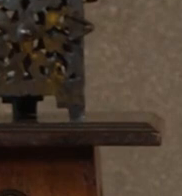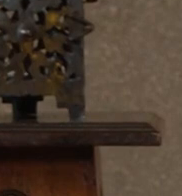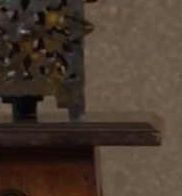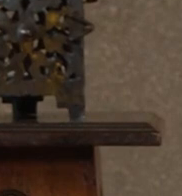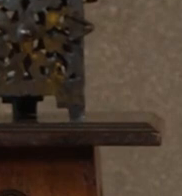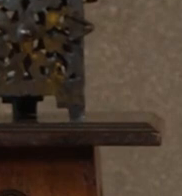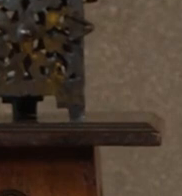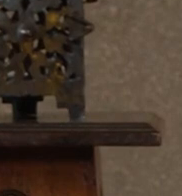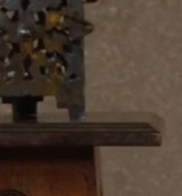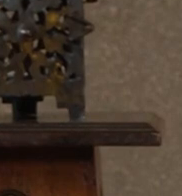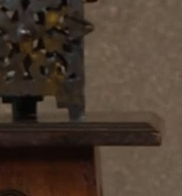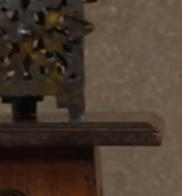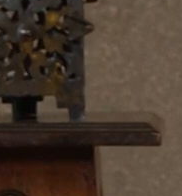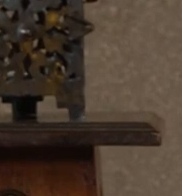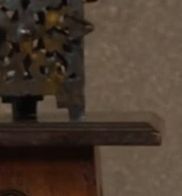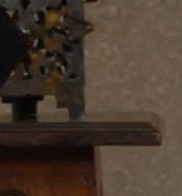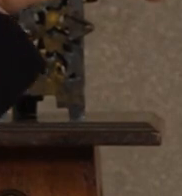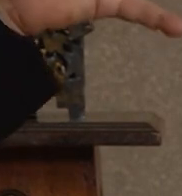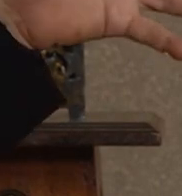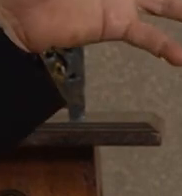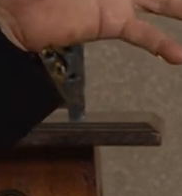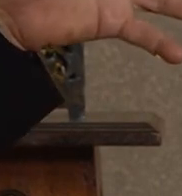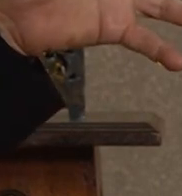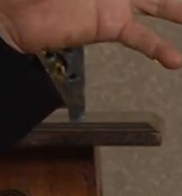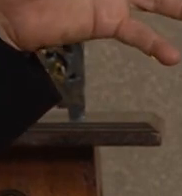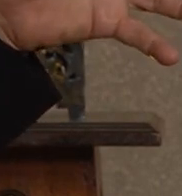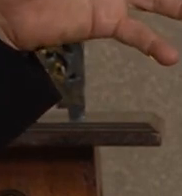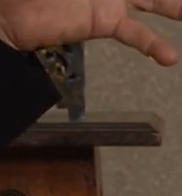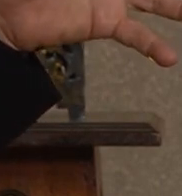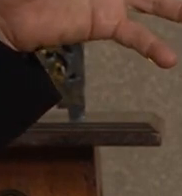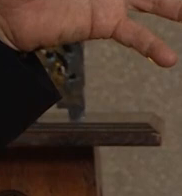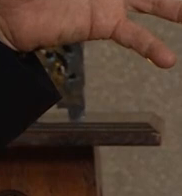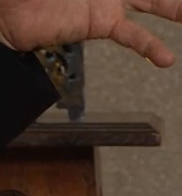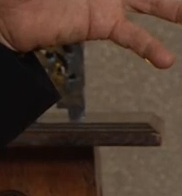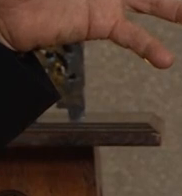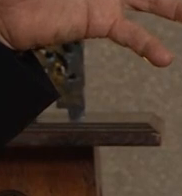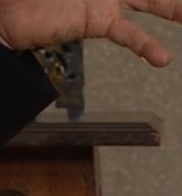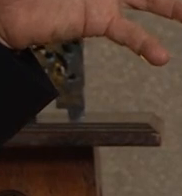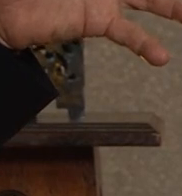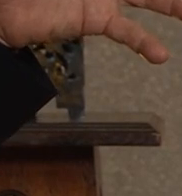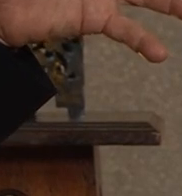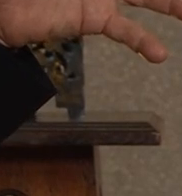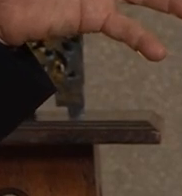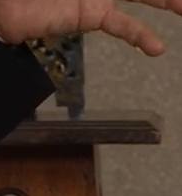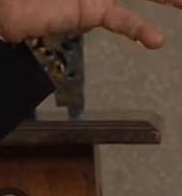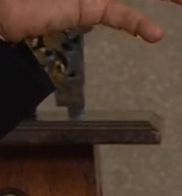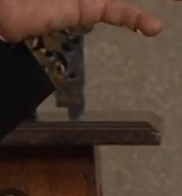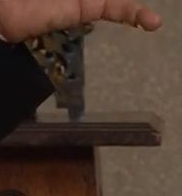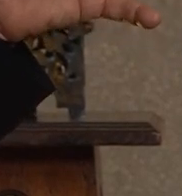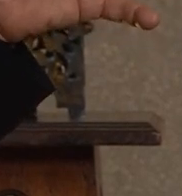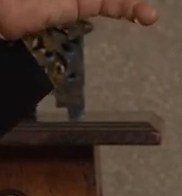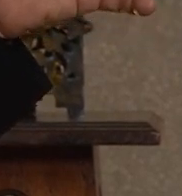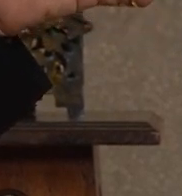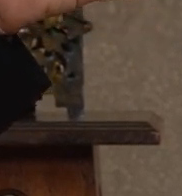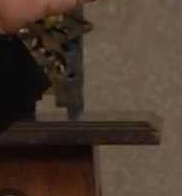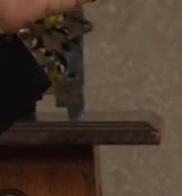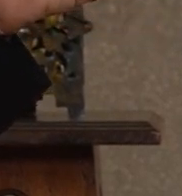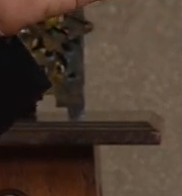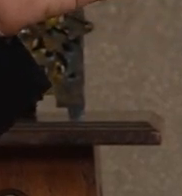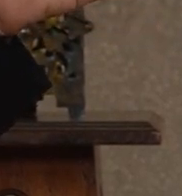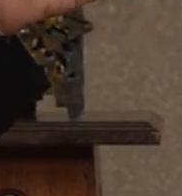Se metió con un ámbito muy complejo, que es la